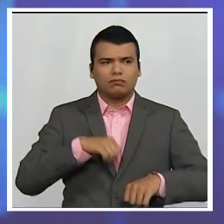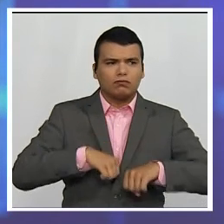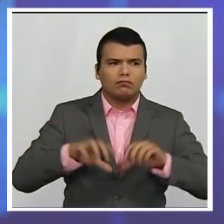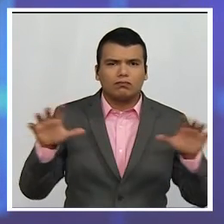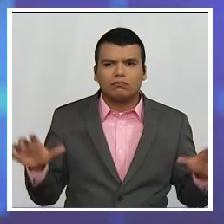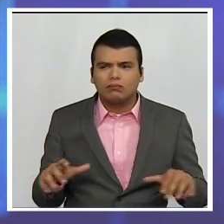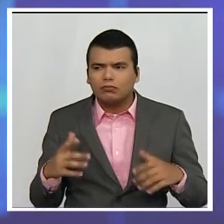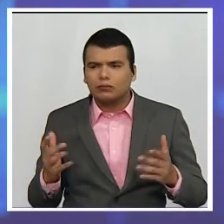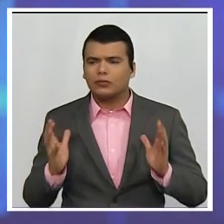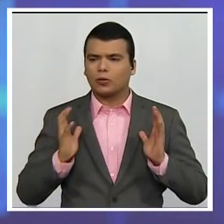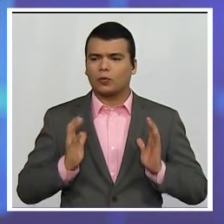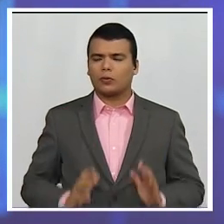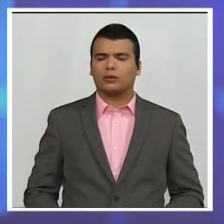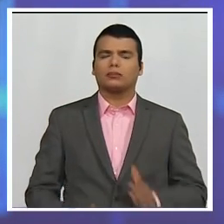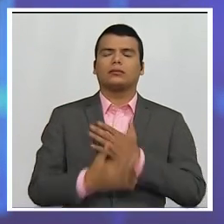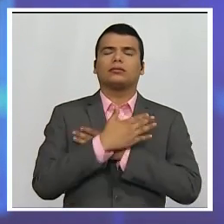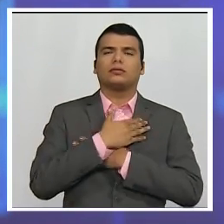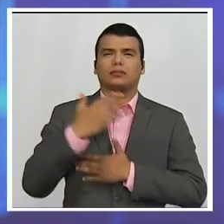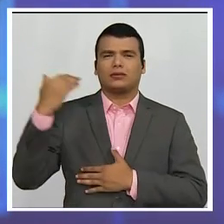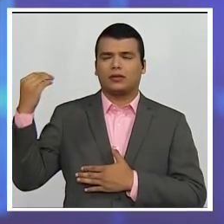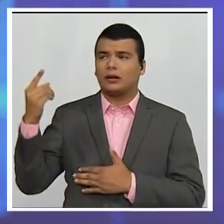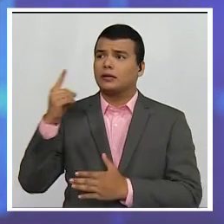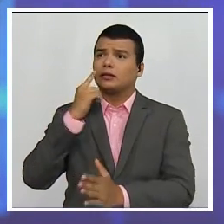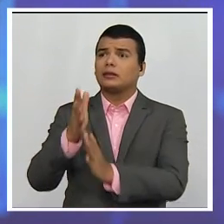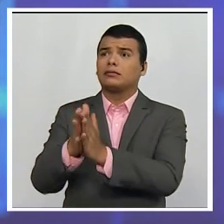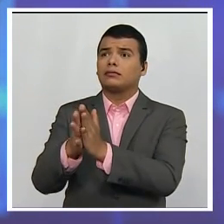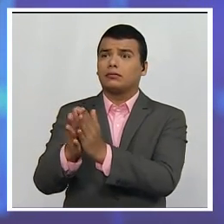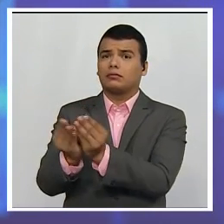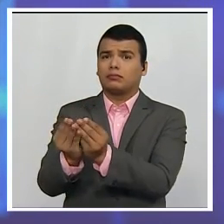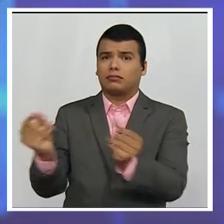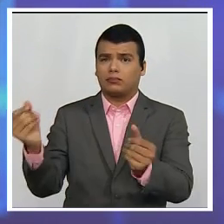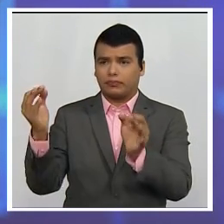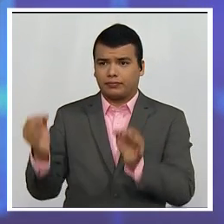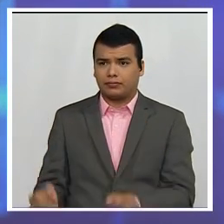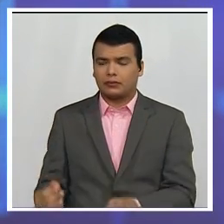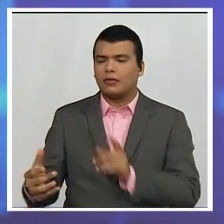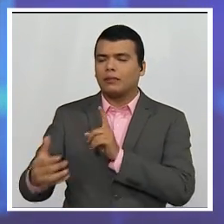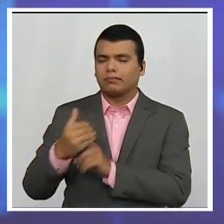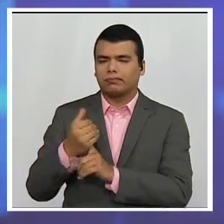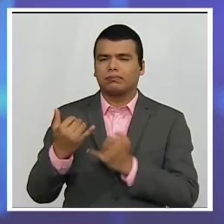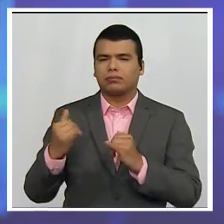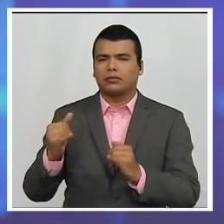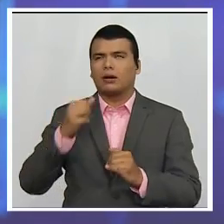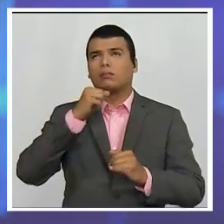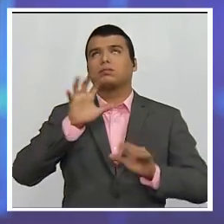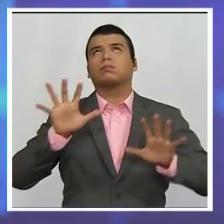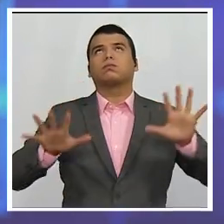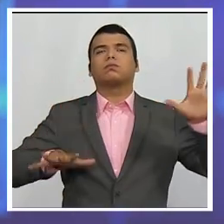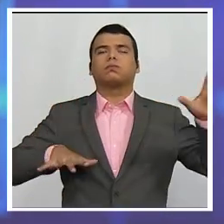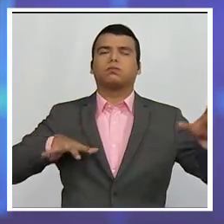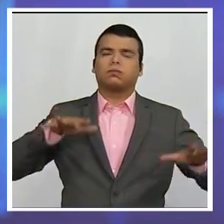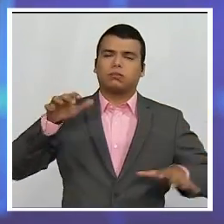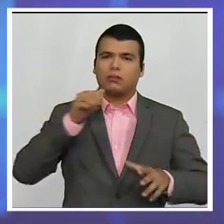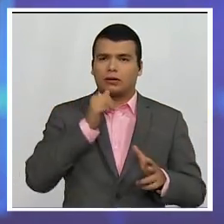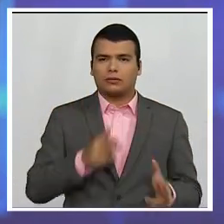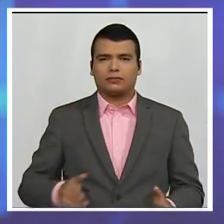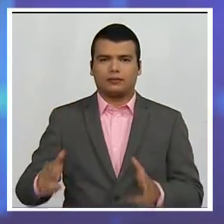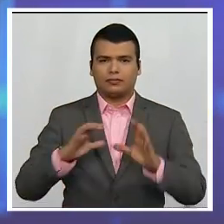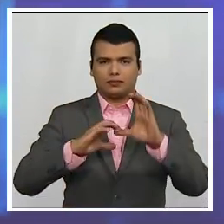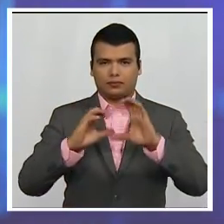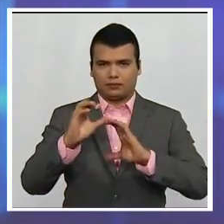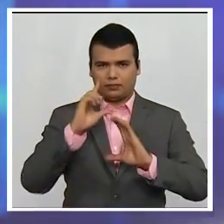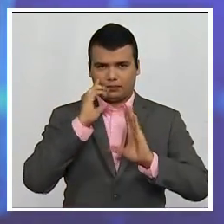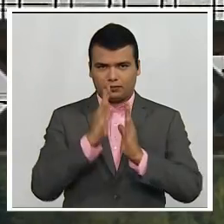del cuerpo de un joven que había sido reportado como desaparecido pero el cual fue encontrado ahogado en el río cauca informa rossi